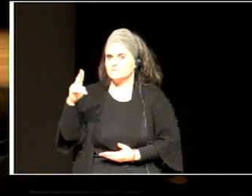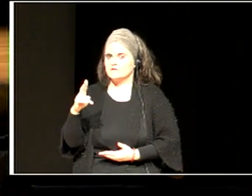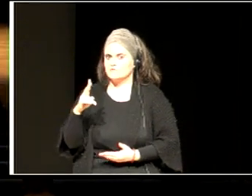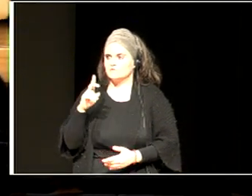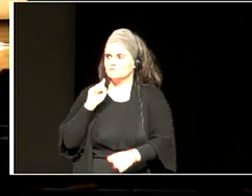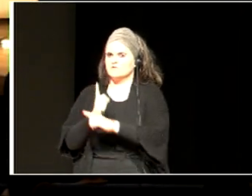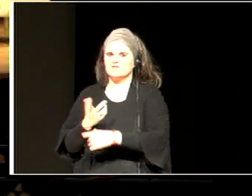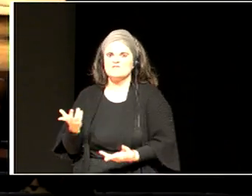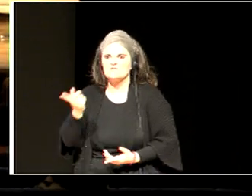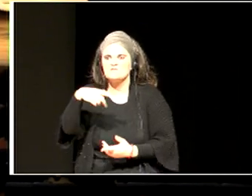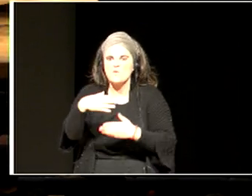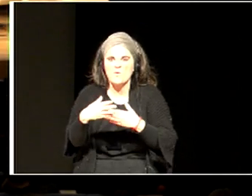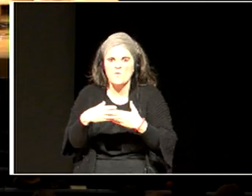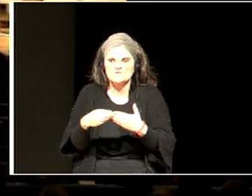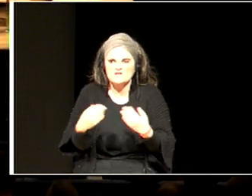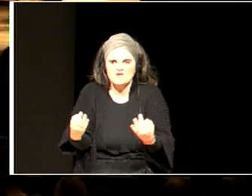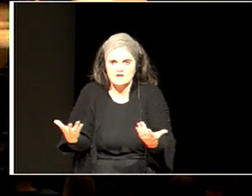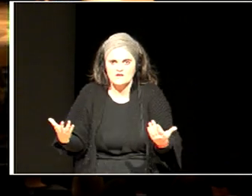qué estáis usando